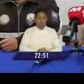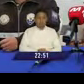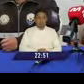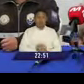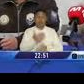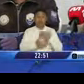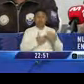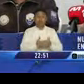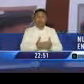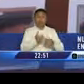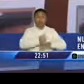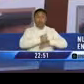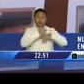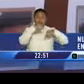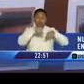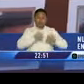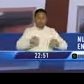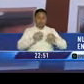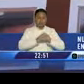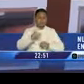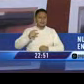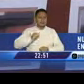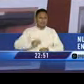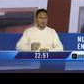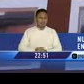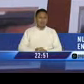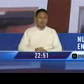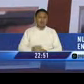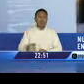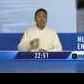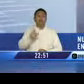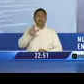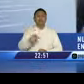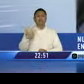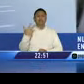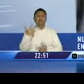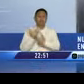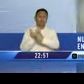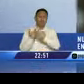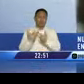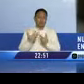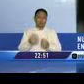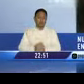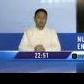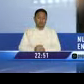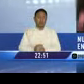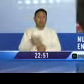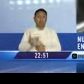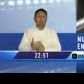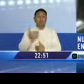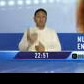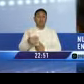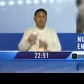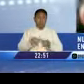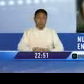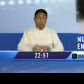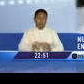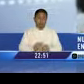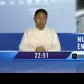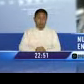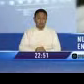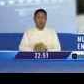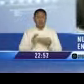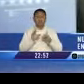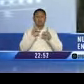en rueda de prensa, dieron más detalles respecto a los detenidos y de los operativos que van a llevar a cabo para que los